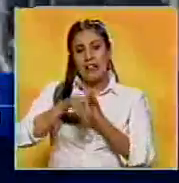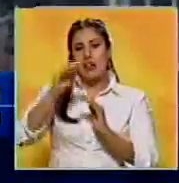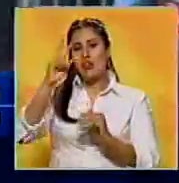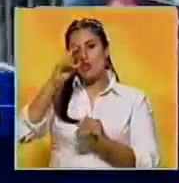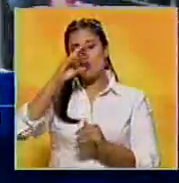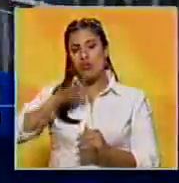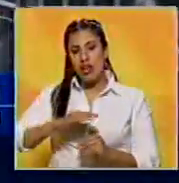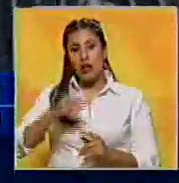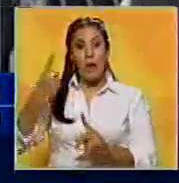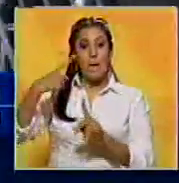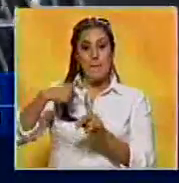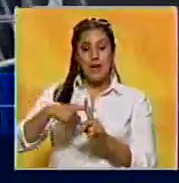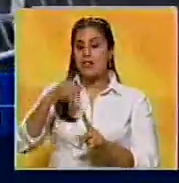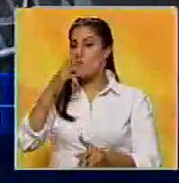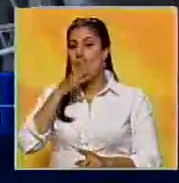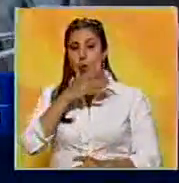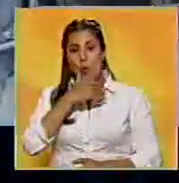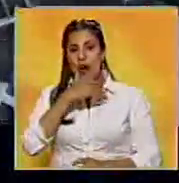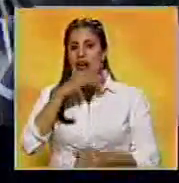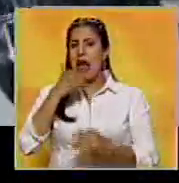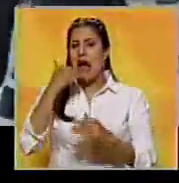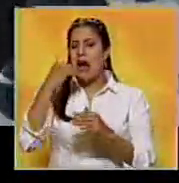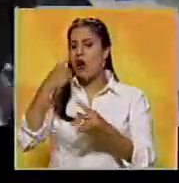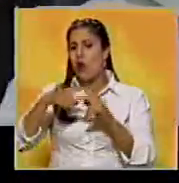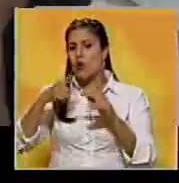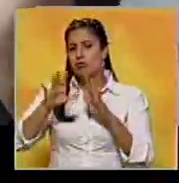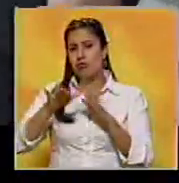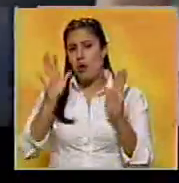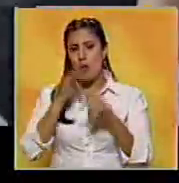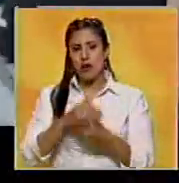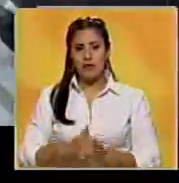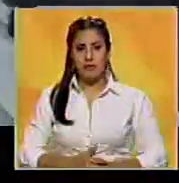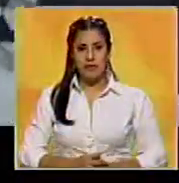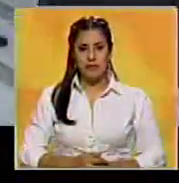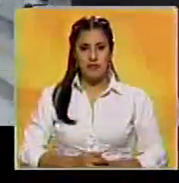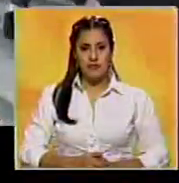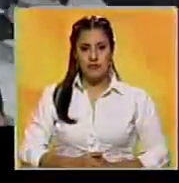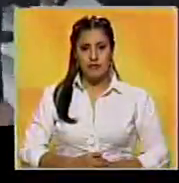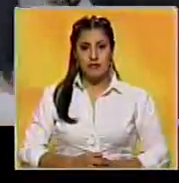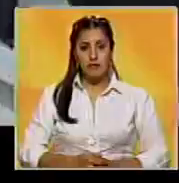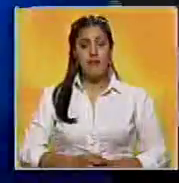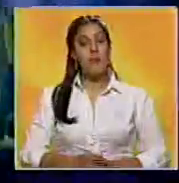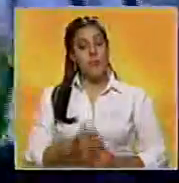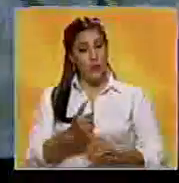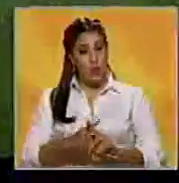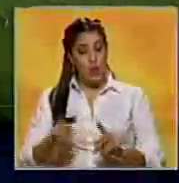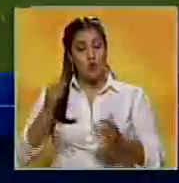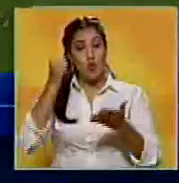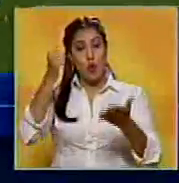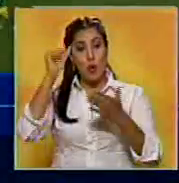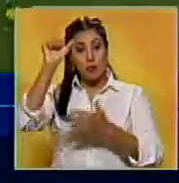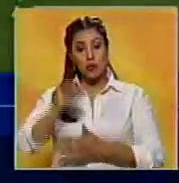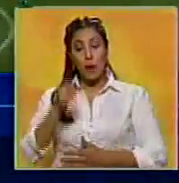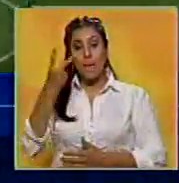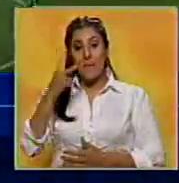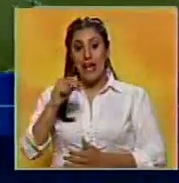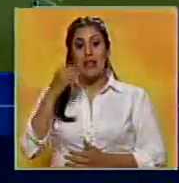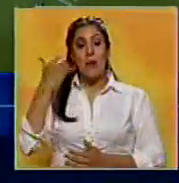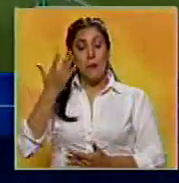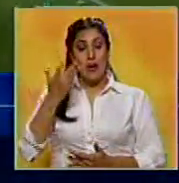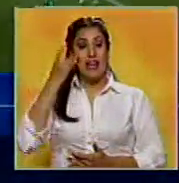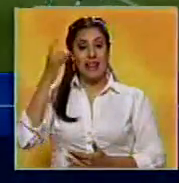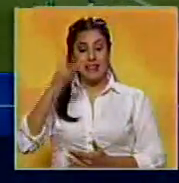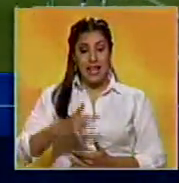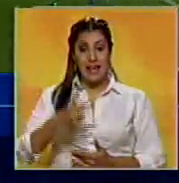los 2 años, además de no haber incurrido en otros delitos. Pasamos a la Copa Mundial Sub-20 de la FIFA porque Italia